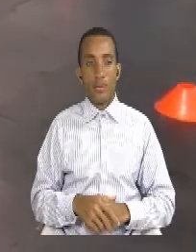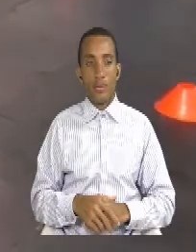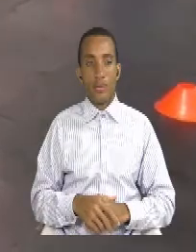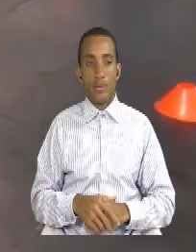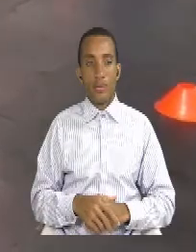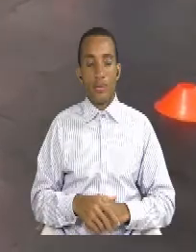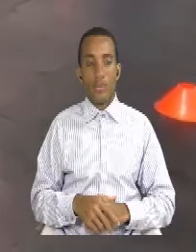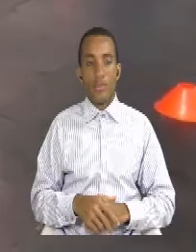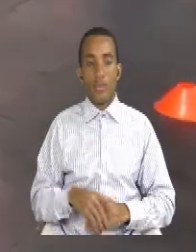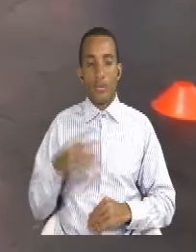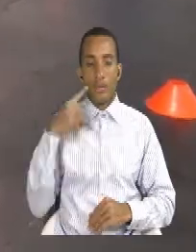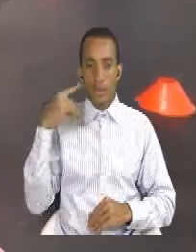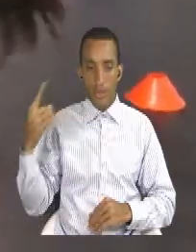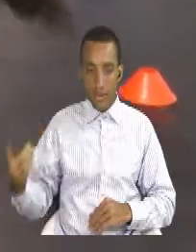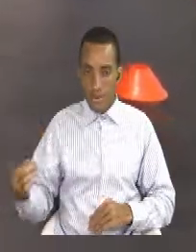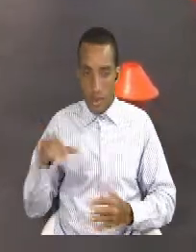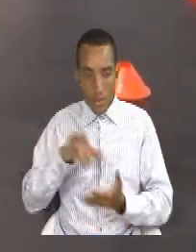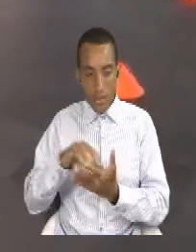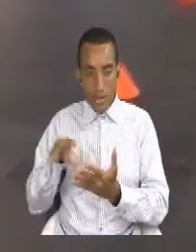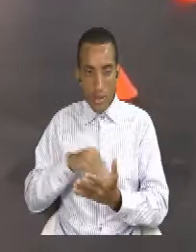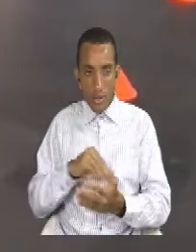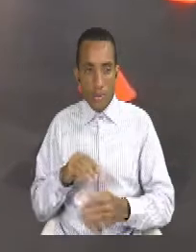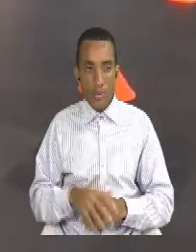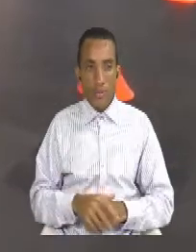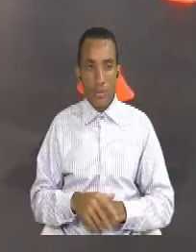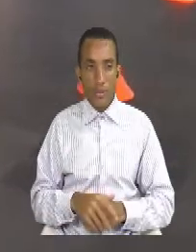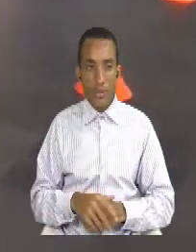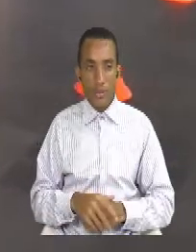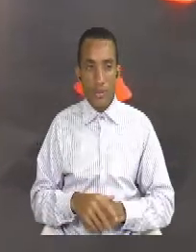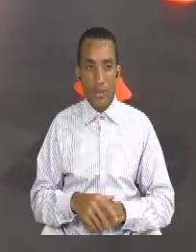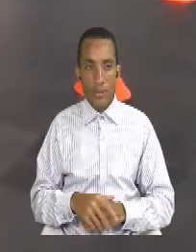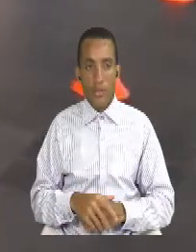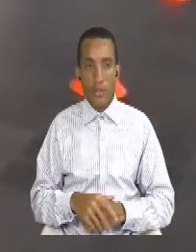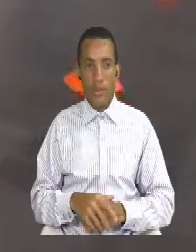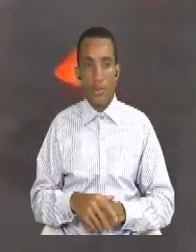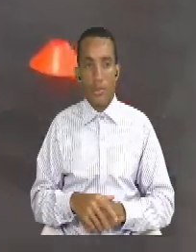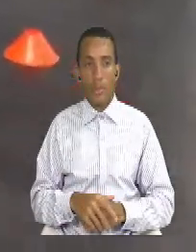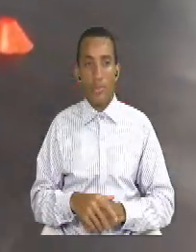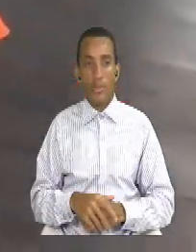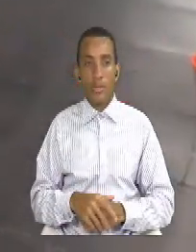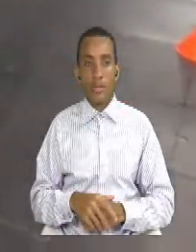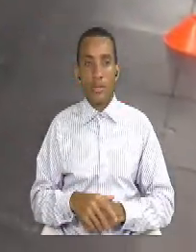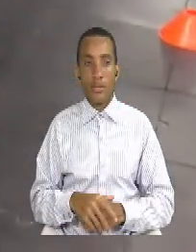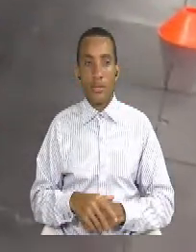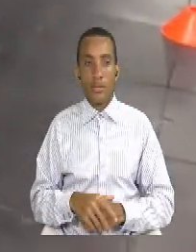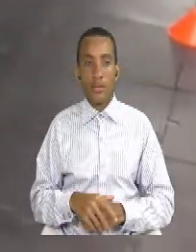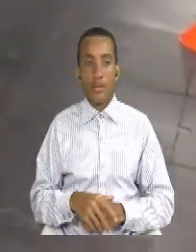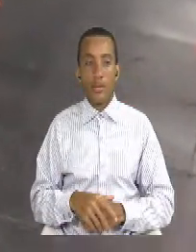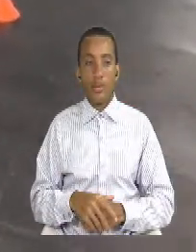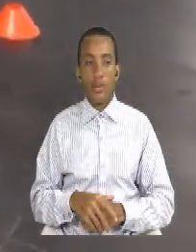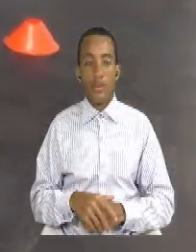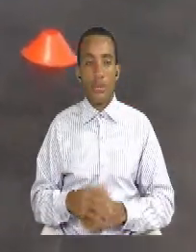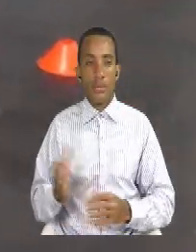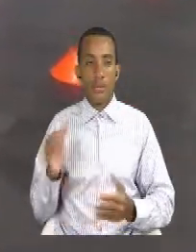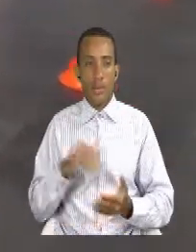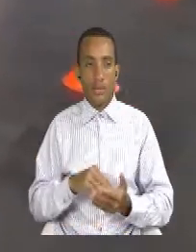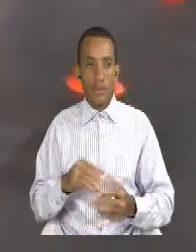Ahora voy al segundo, me regreso al primero. Y eso es uno, vuelvo y repito. Ahí, uno, a